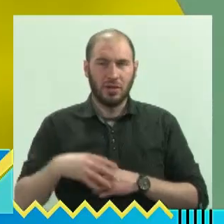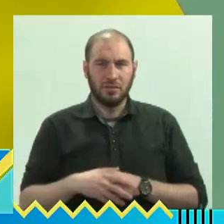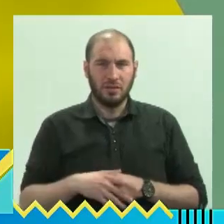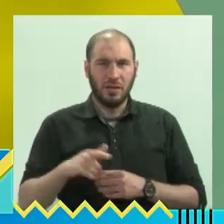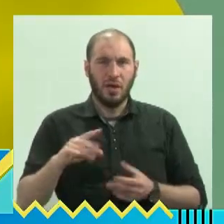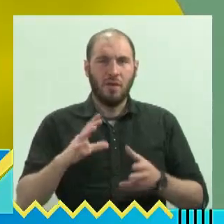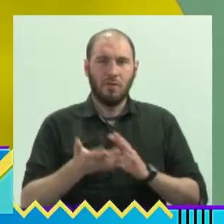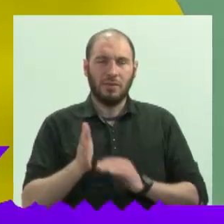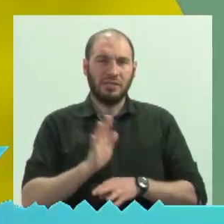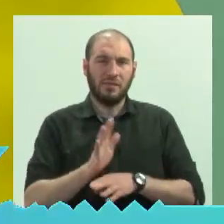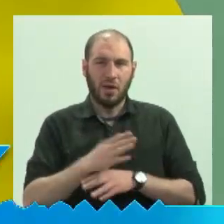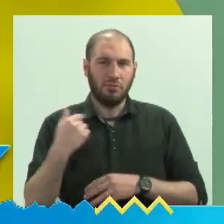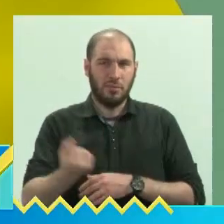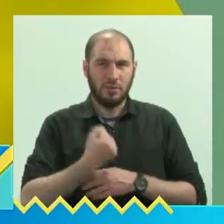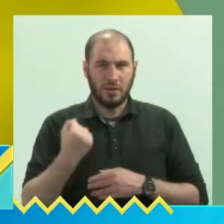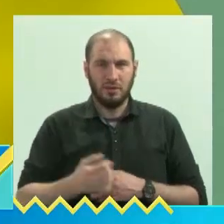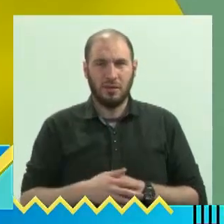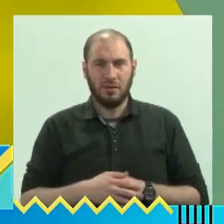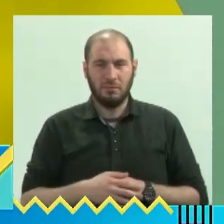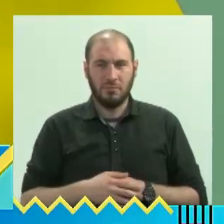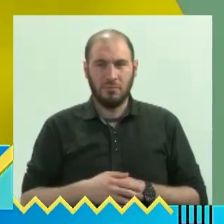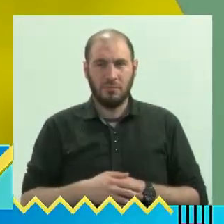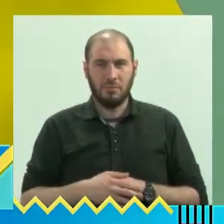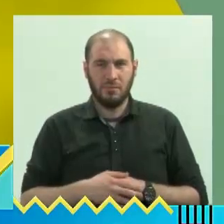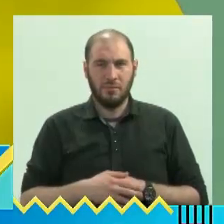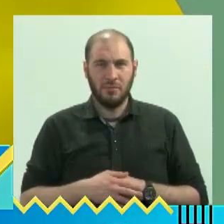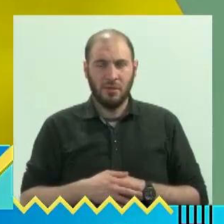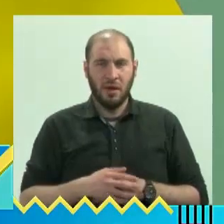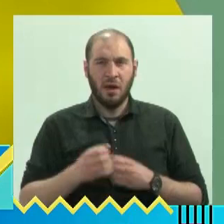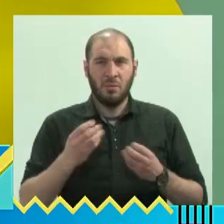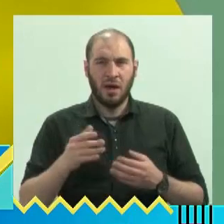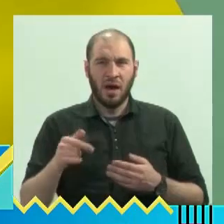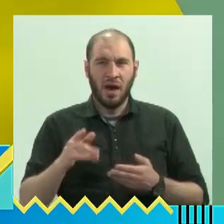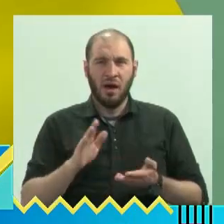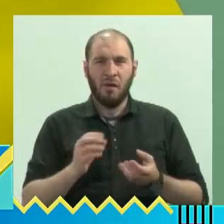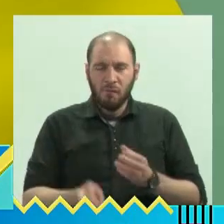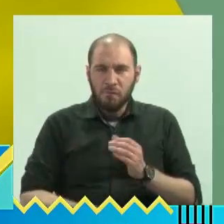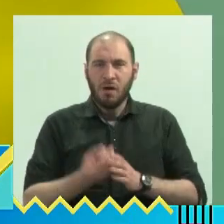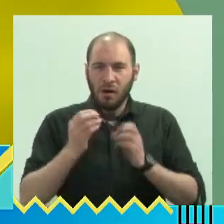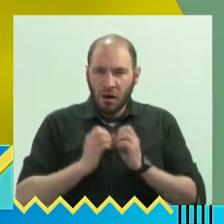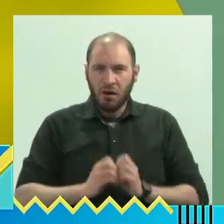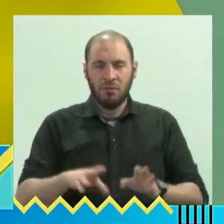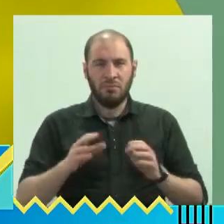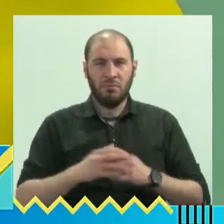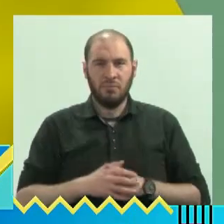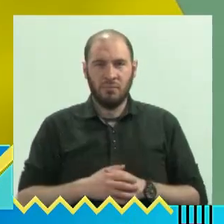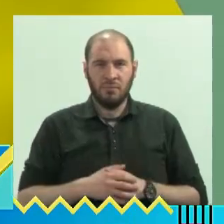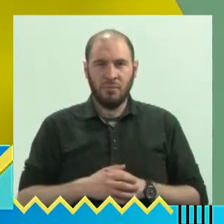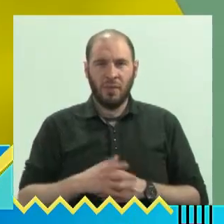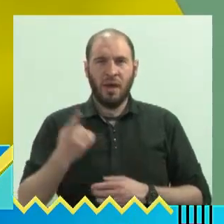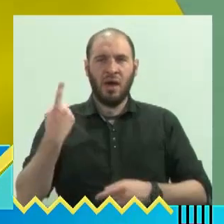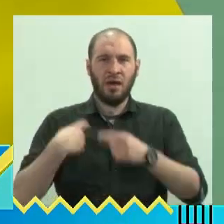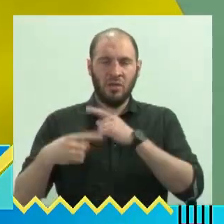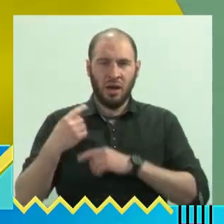una función simbólica importante, en tanto son fundantes, digamos, y una